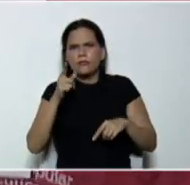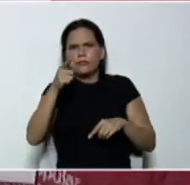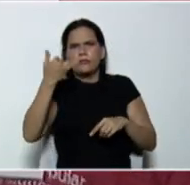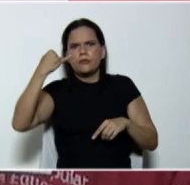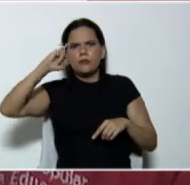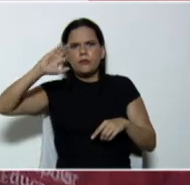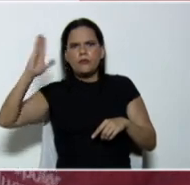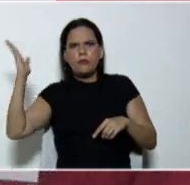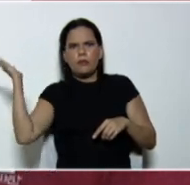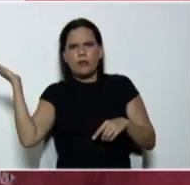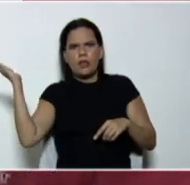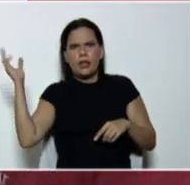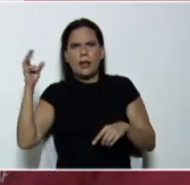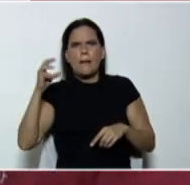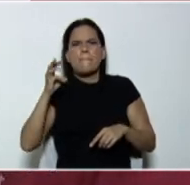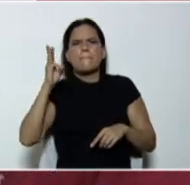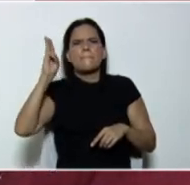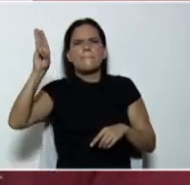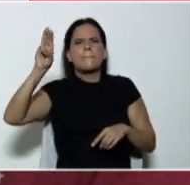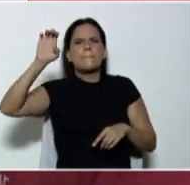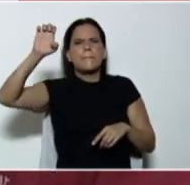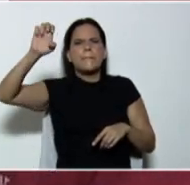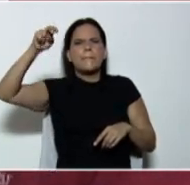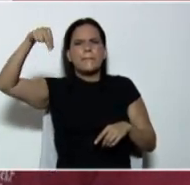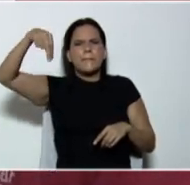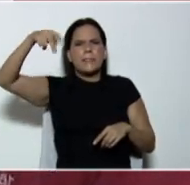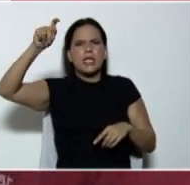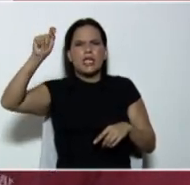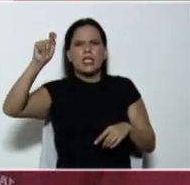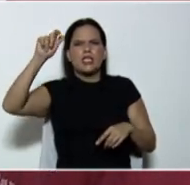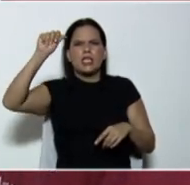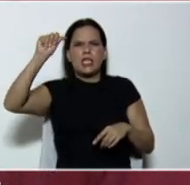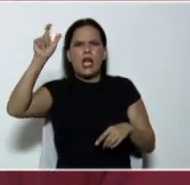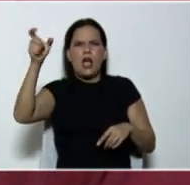pentágono. Penta significa 5 lados.